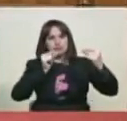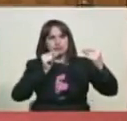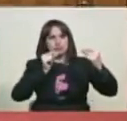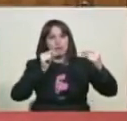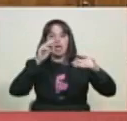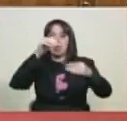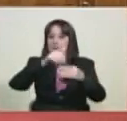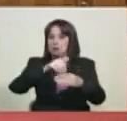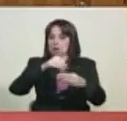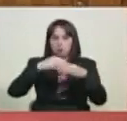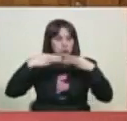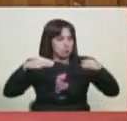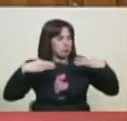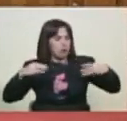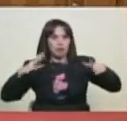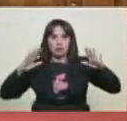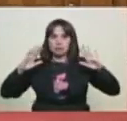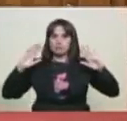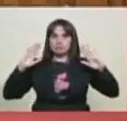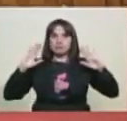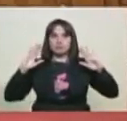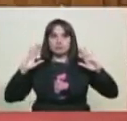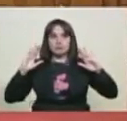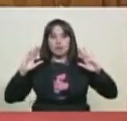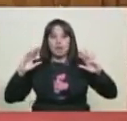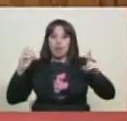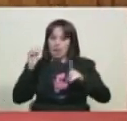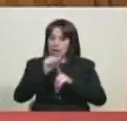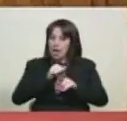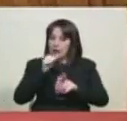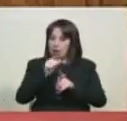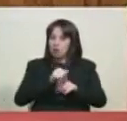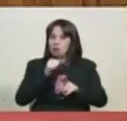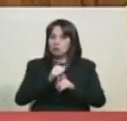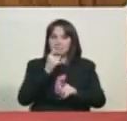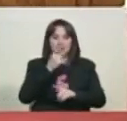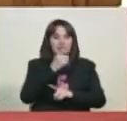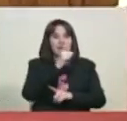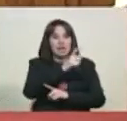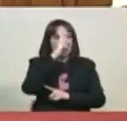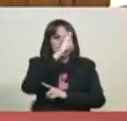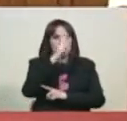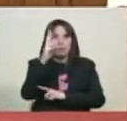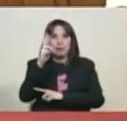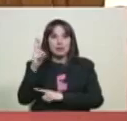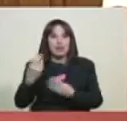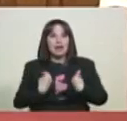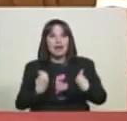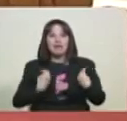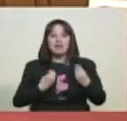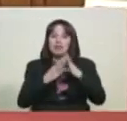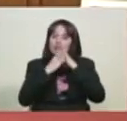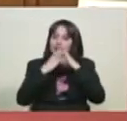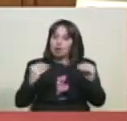del voto popular, que la lucha política respete la vida del adversario,